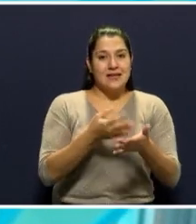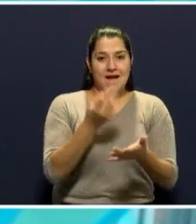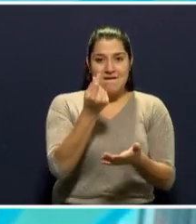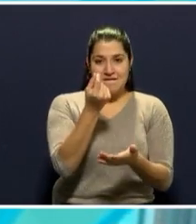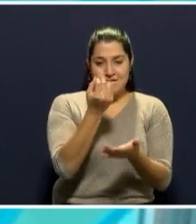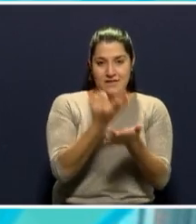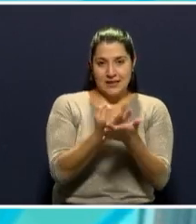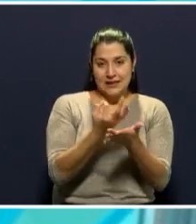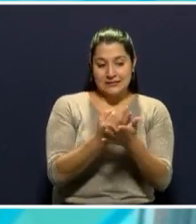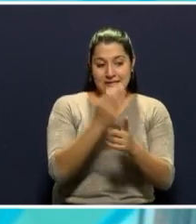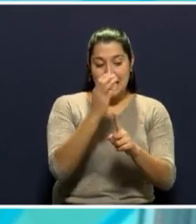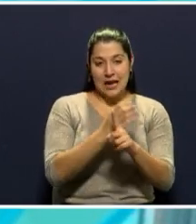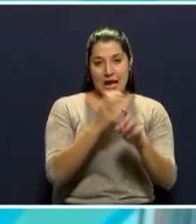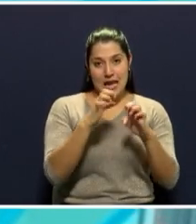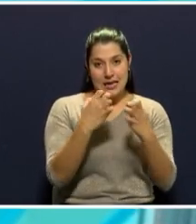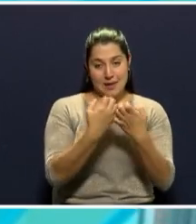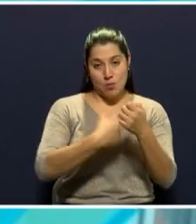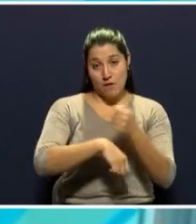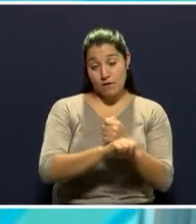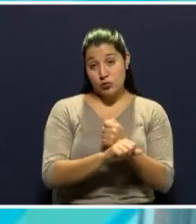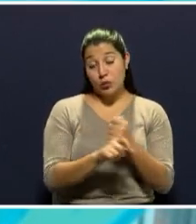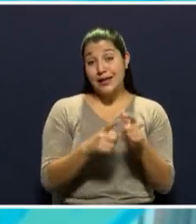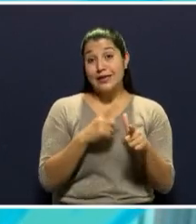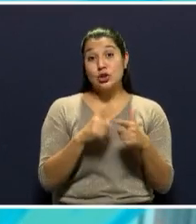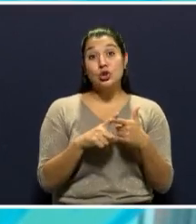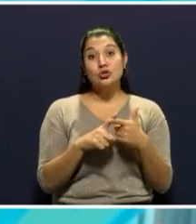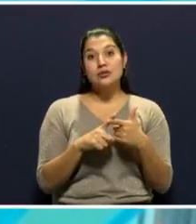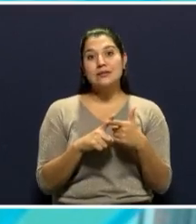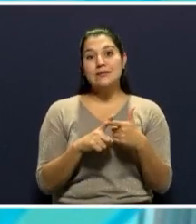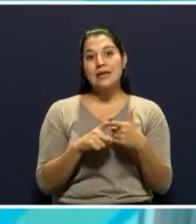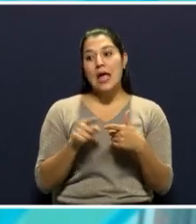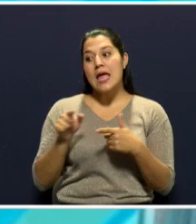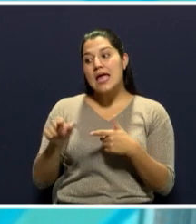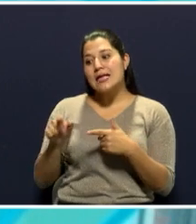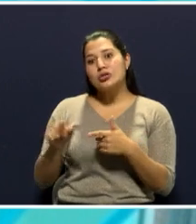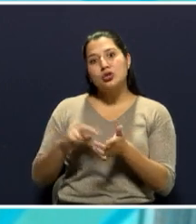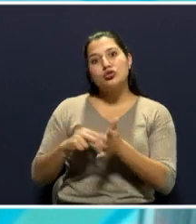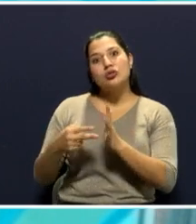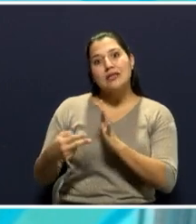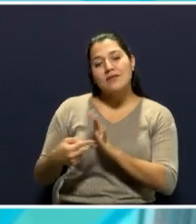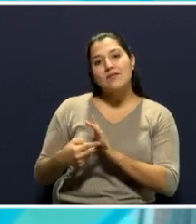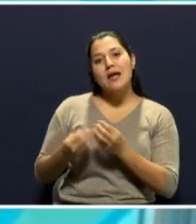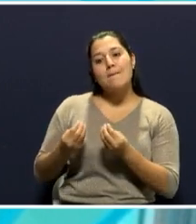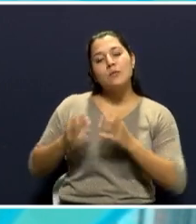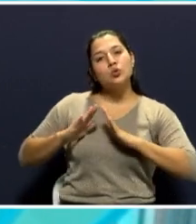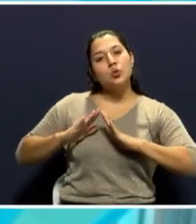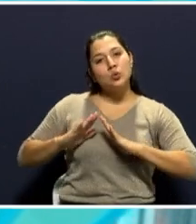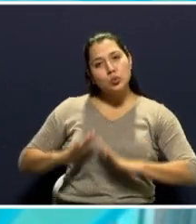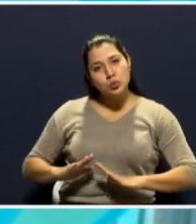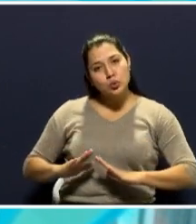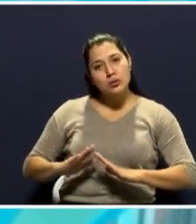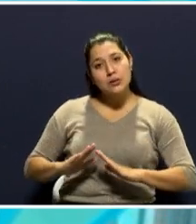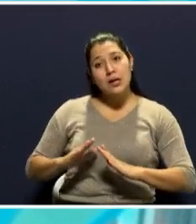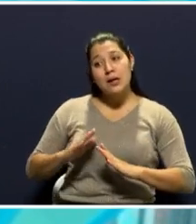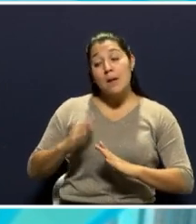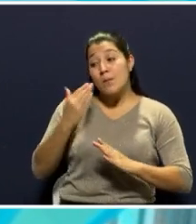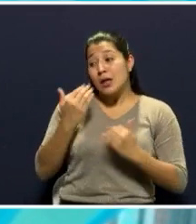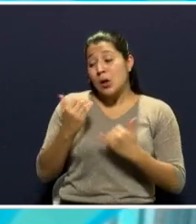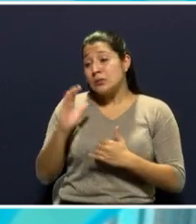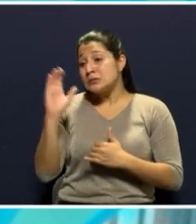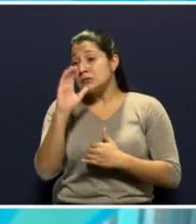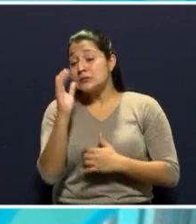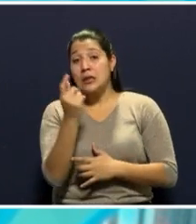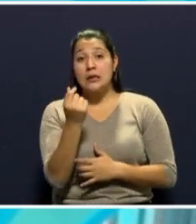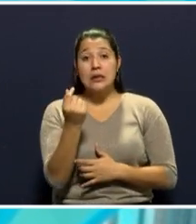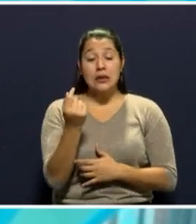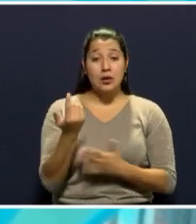se convierte también en una válvula importante de alivio, buscando esos recursos que puedan